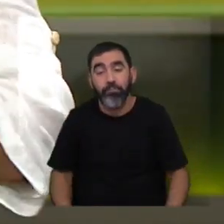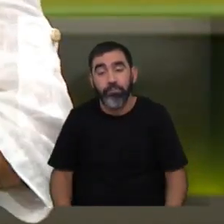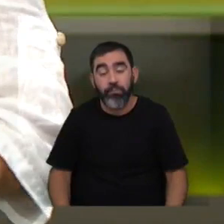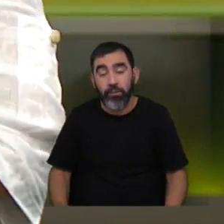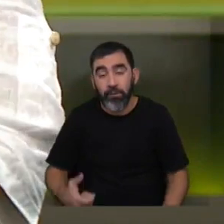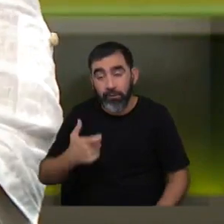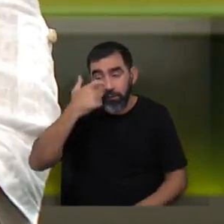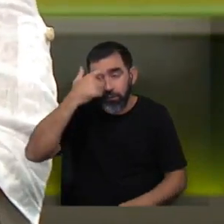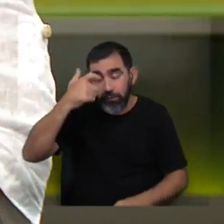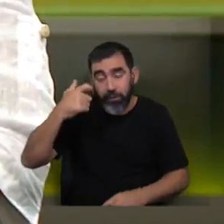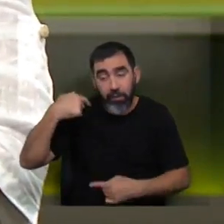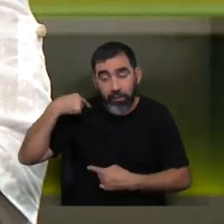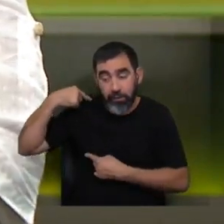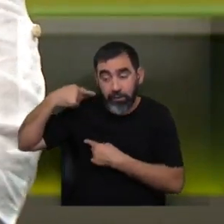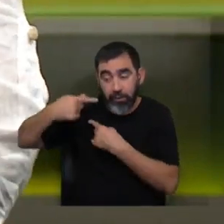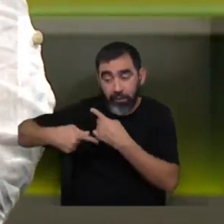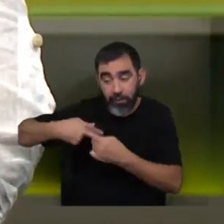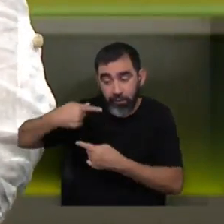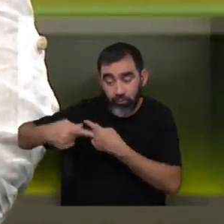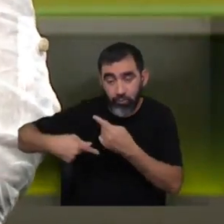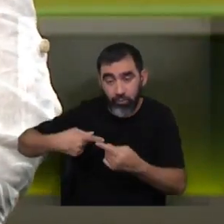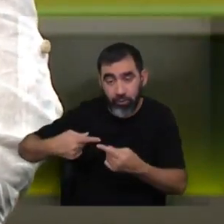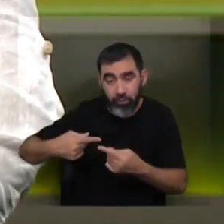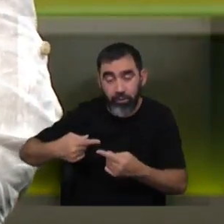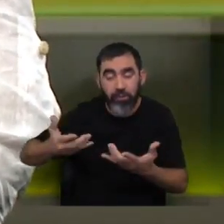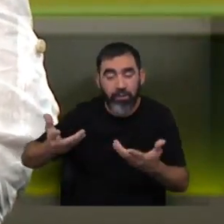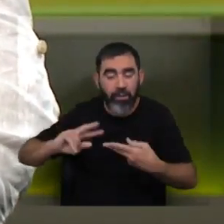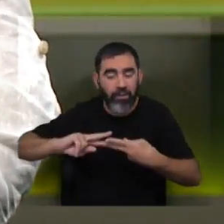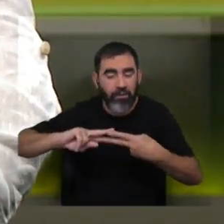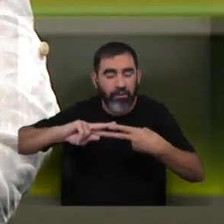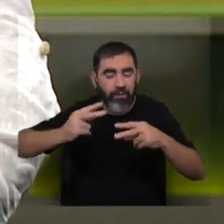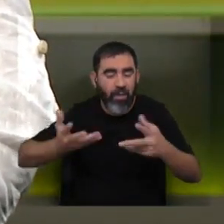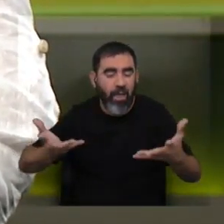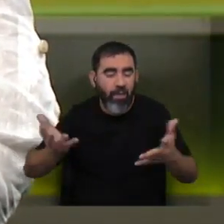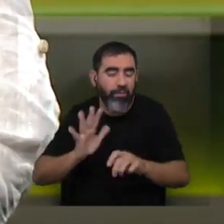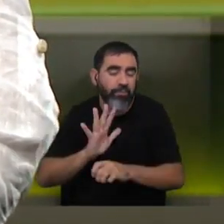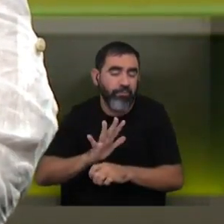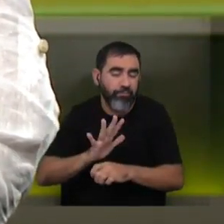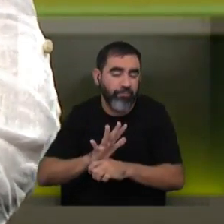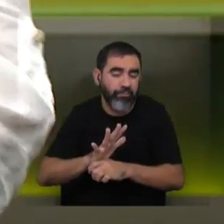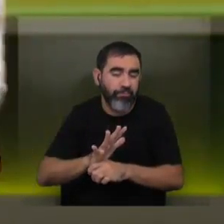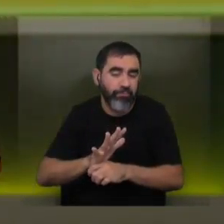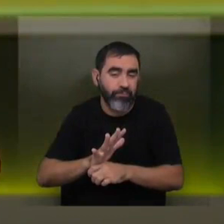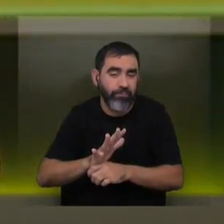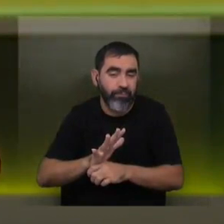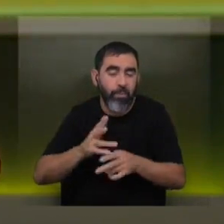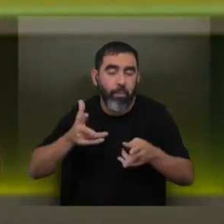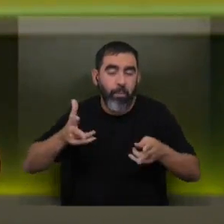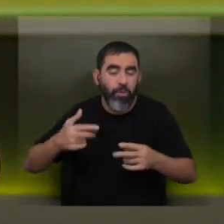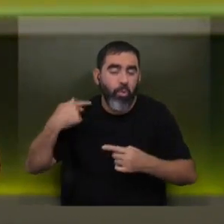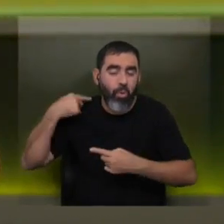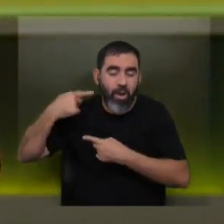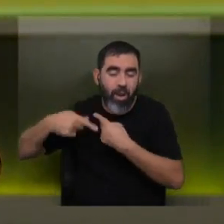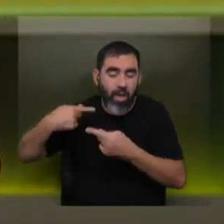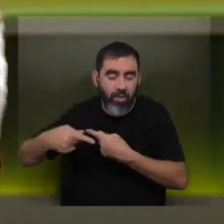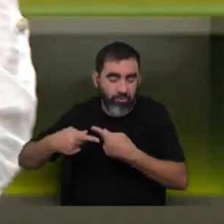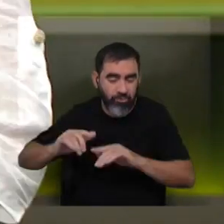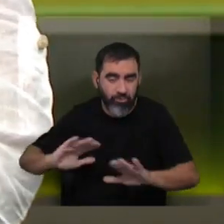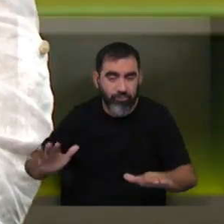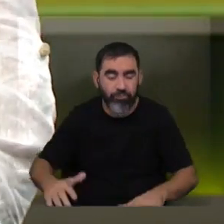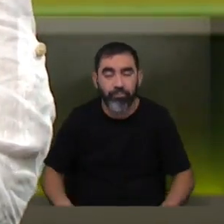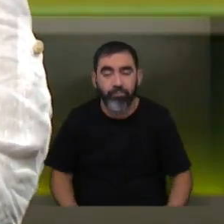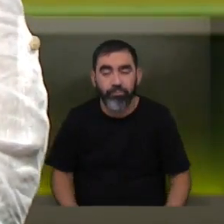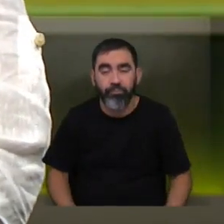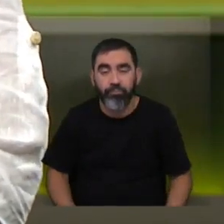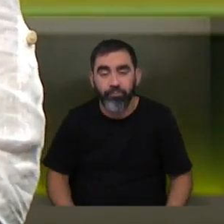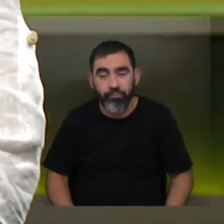técnicas tradicionales de transgénesis, porque ahora ya la transgénesis es como una cosa... métodos clásicos, convencionales del